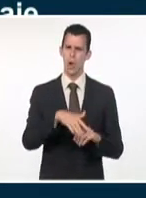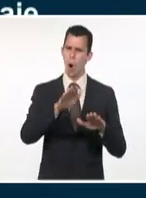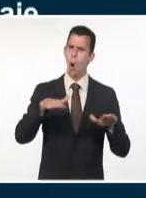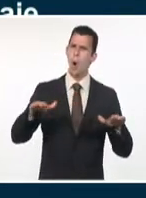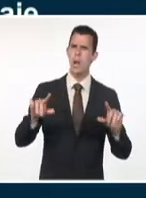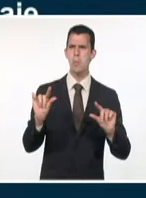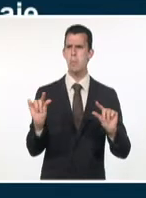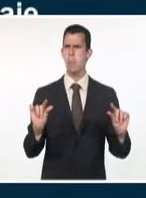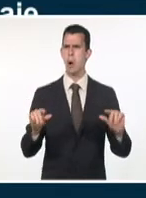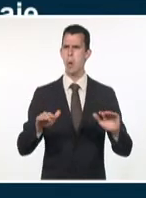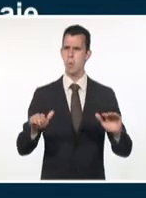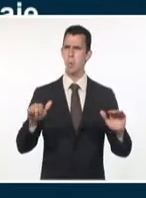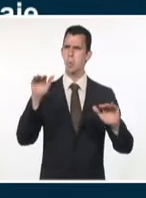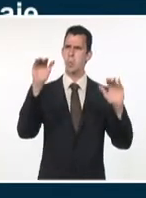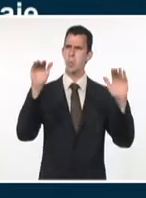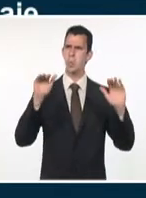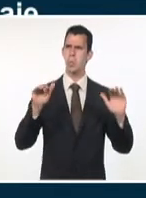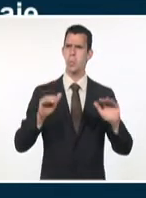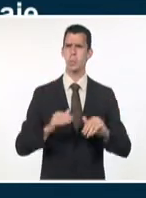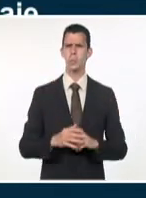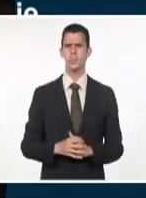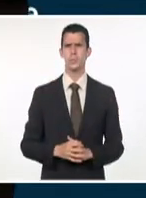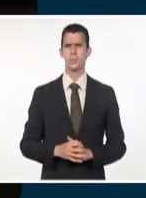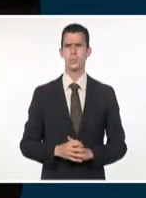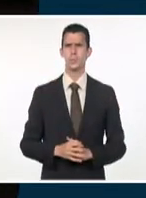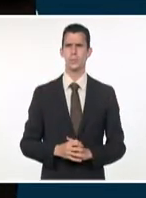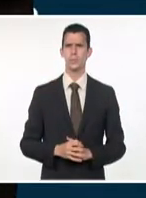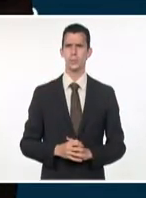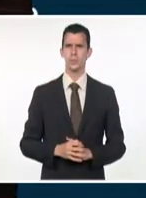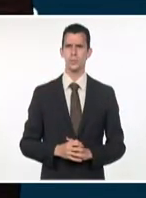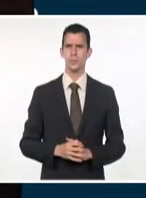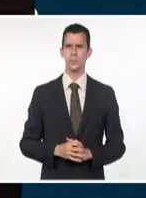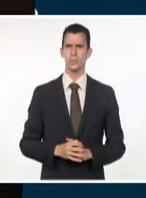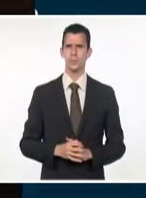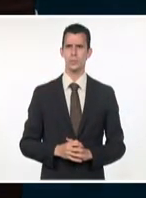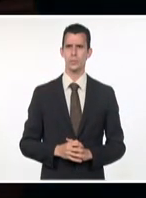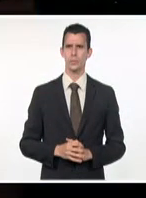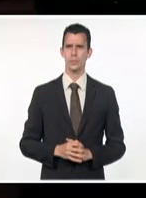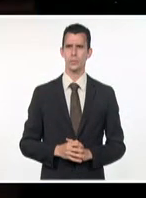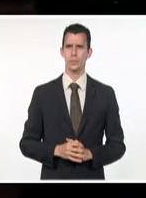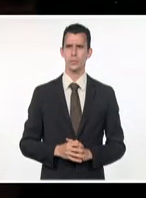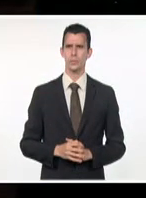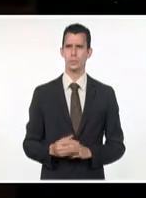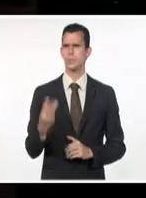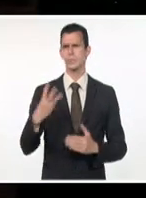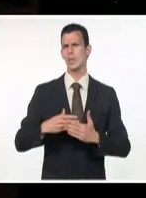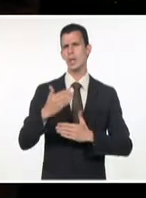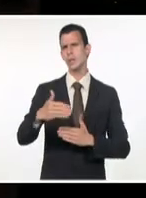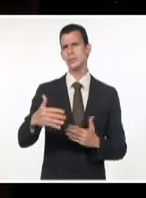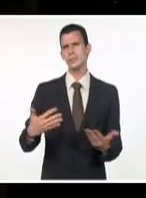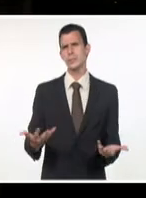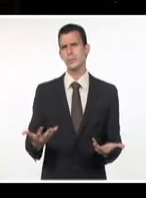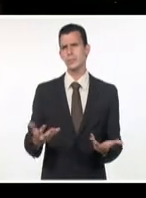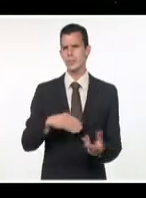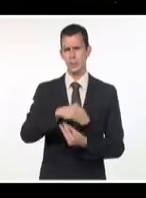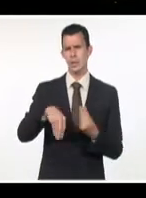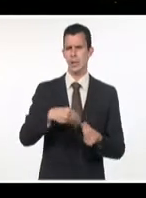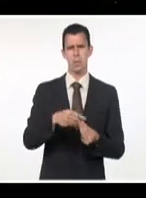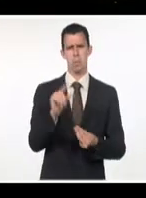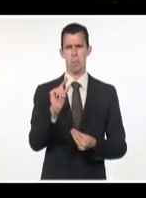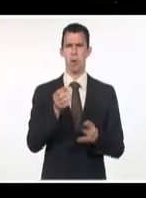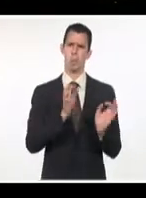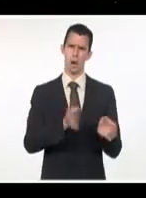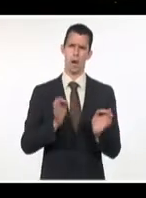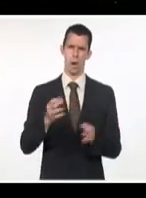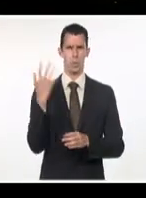excepto la mar estará tranquila en la costa norte occidental y para los próximos tres días poca variación de las condiciones del tiempo